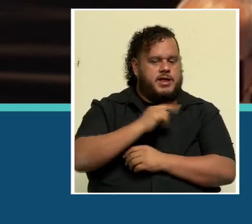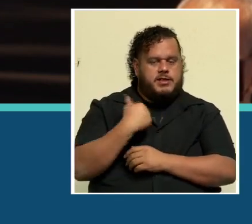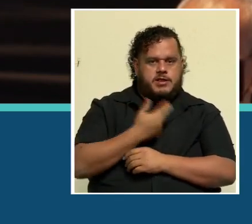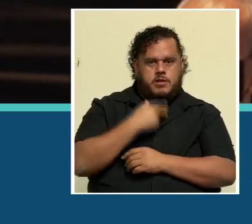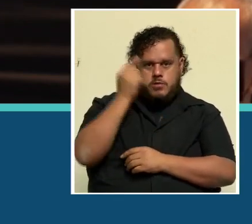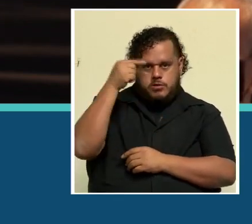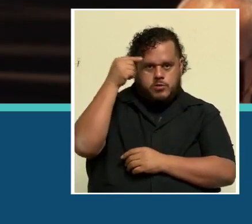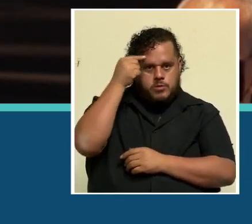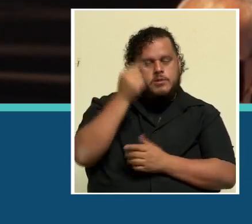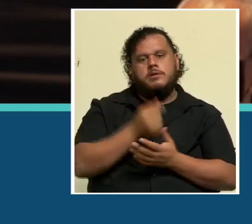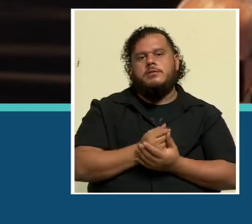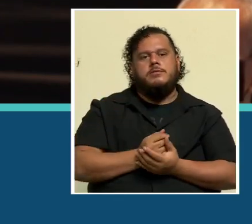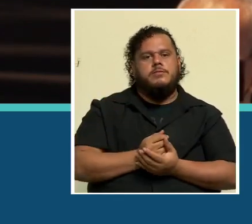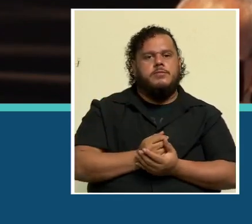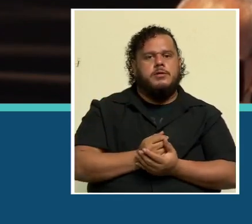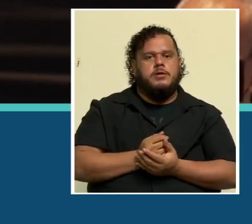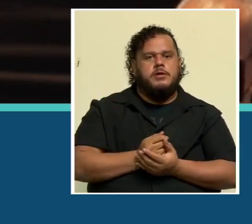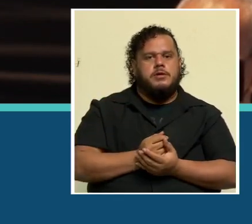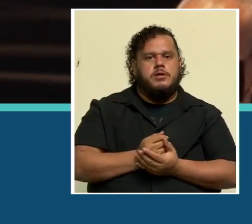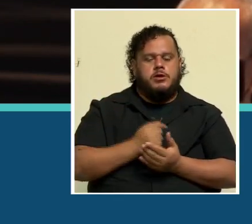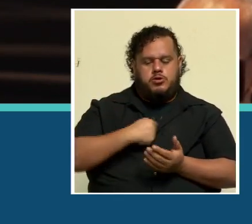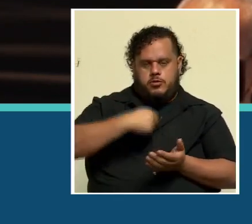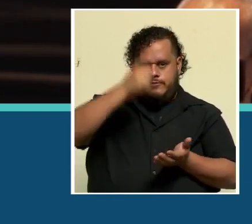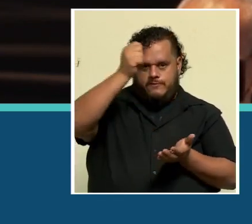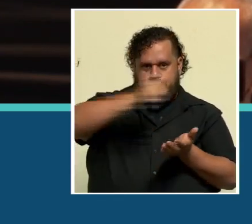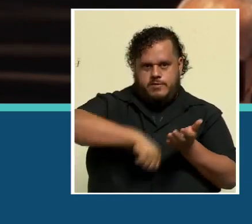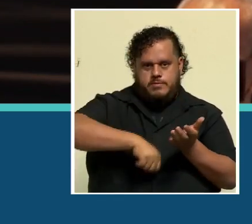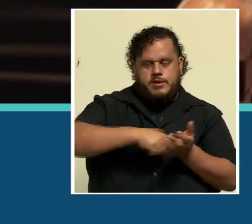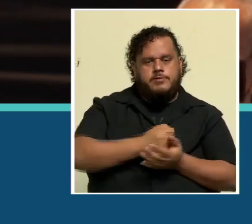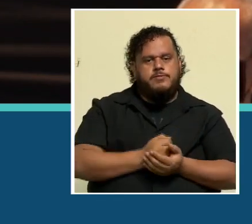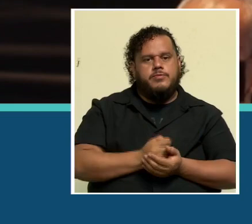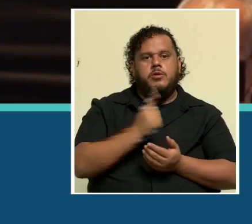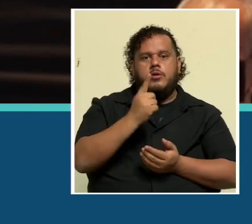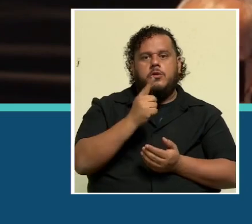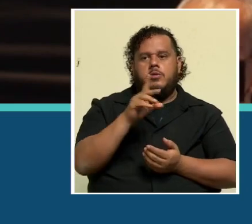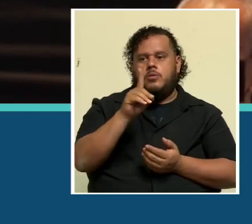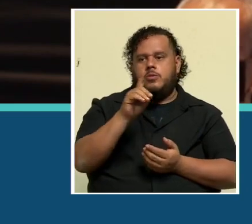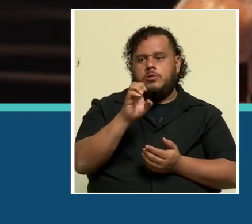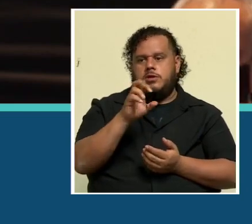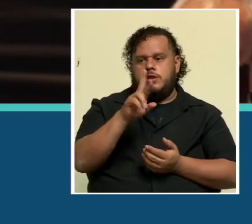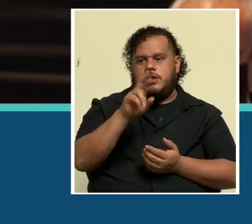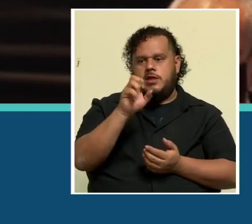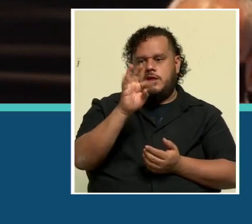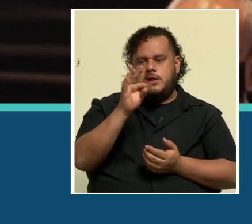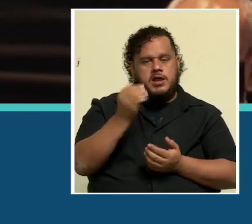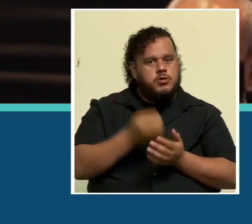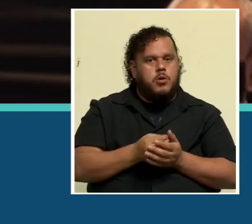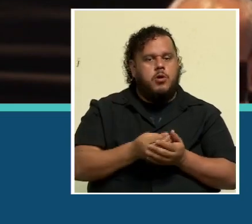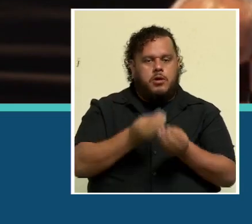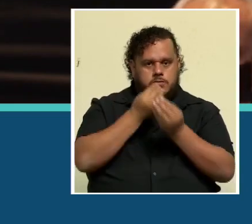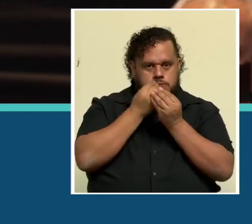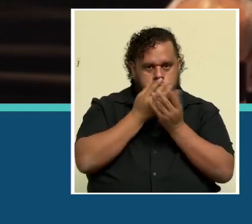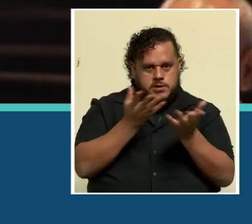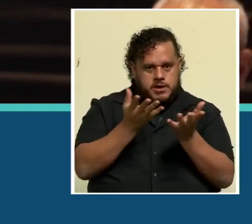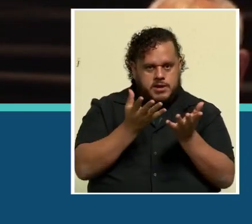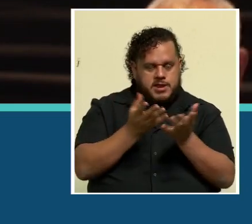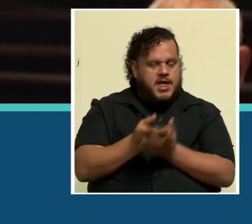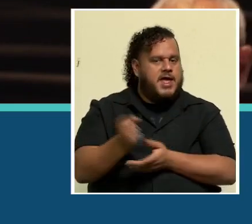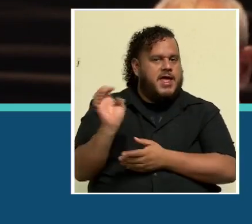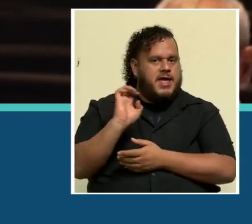nuestro gobierno firmaré un decreto con la declaratoria